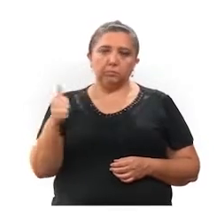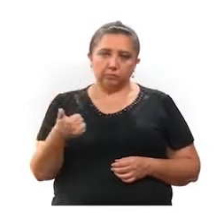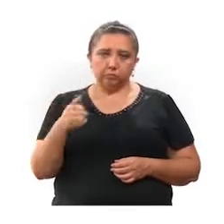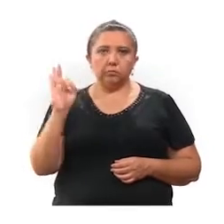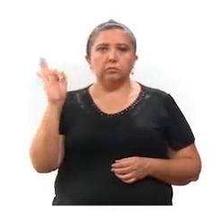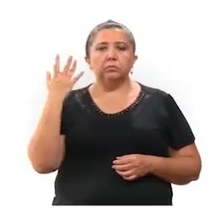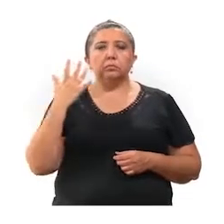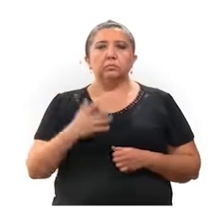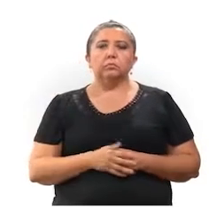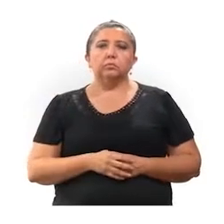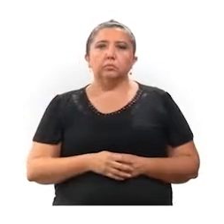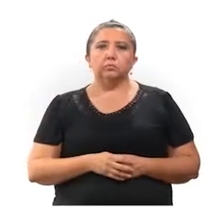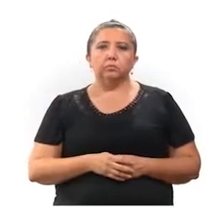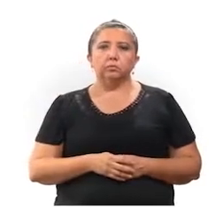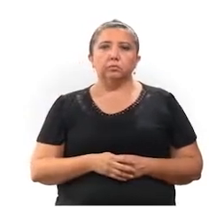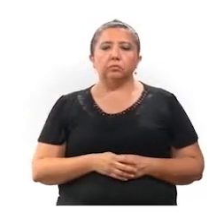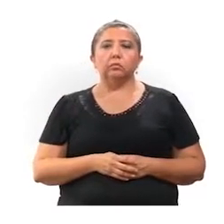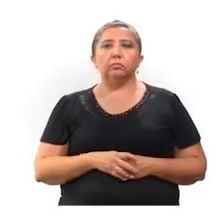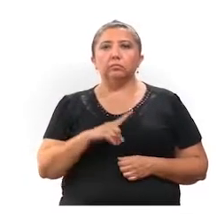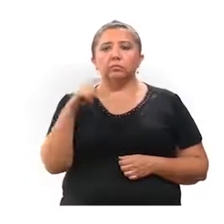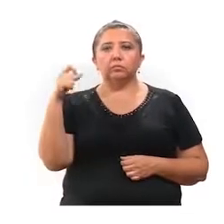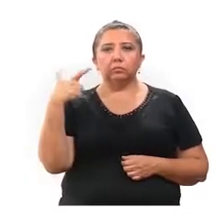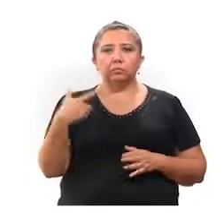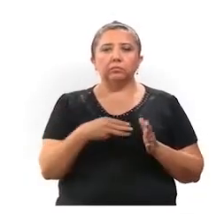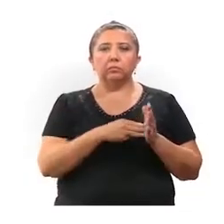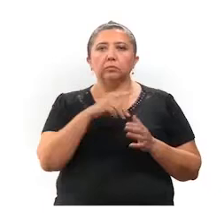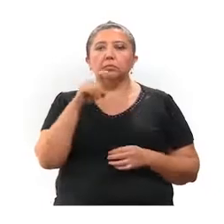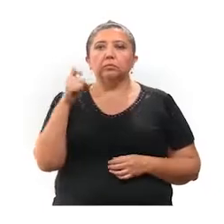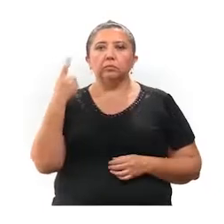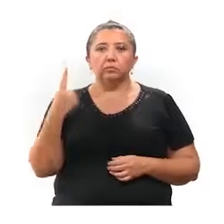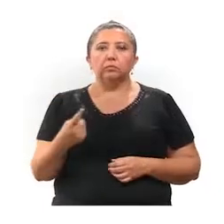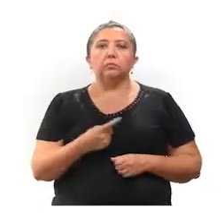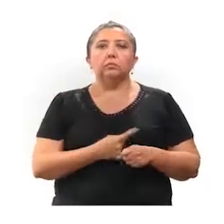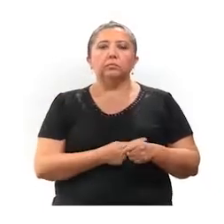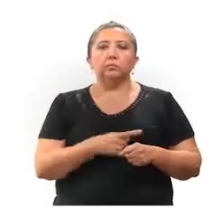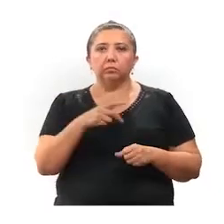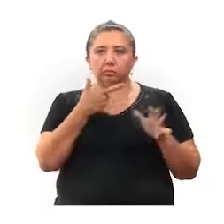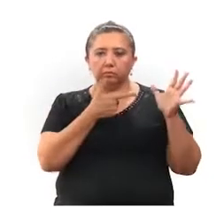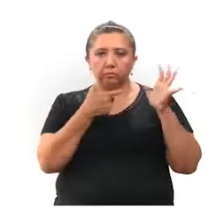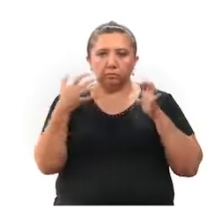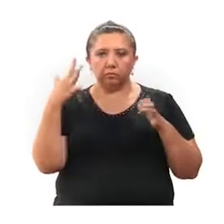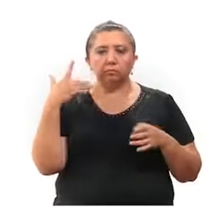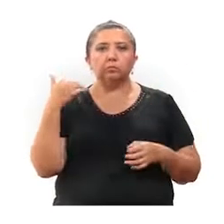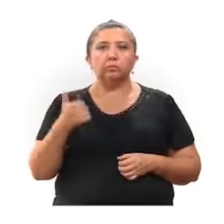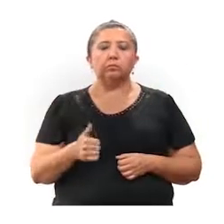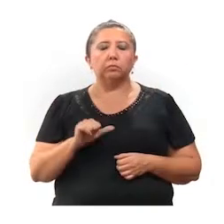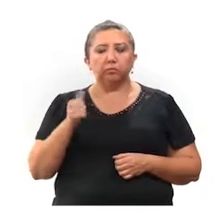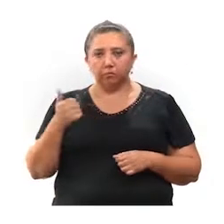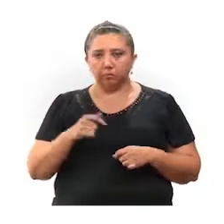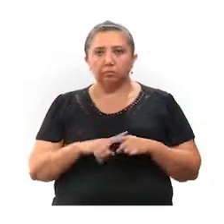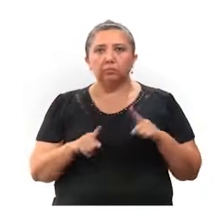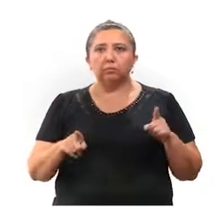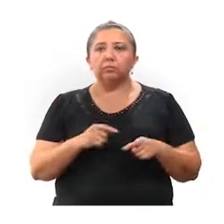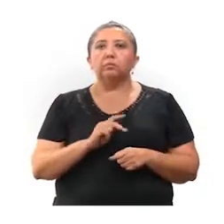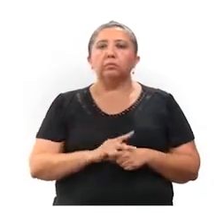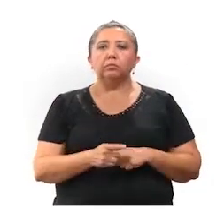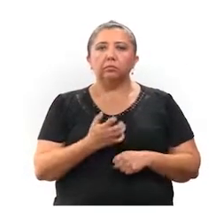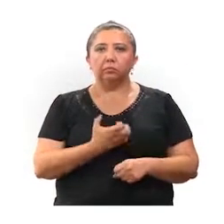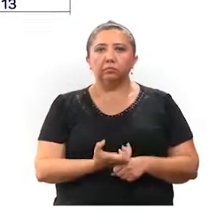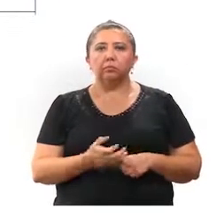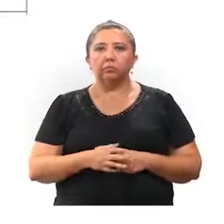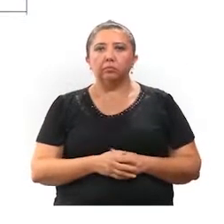foráneo. De los 107.101 casos positivos, 756 son de otro país u otro